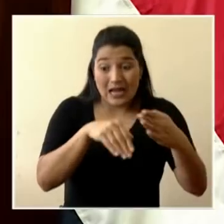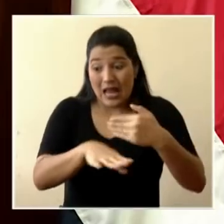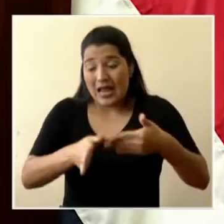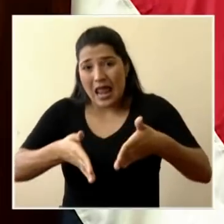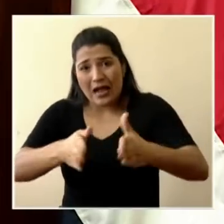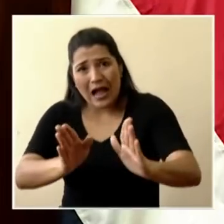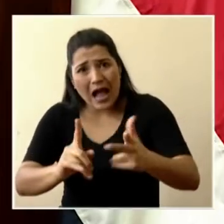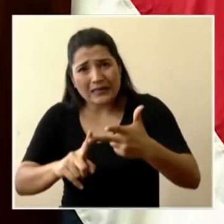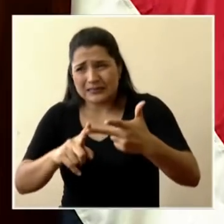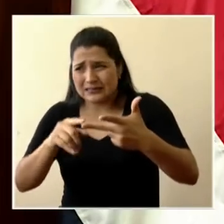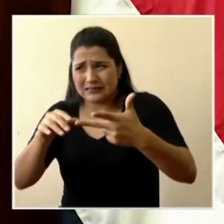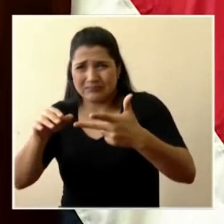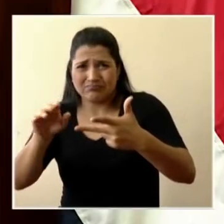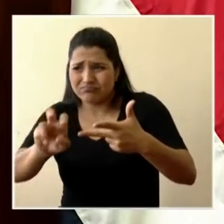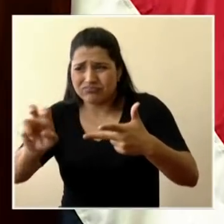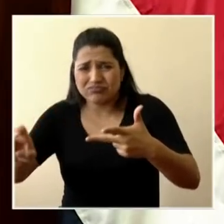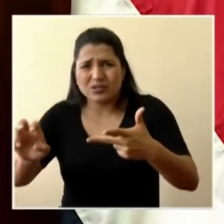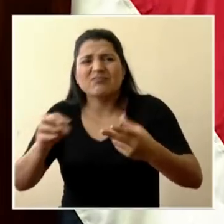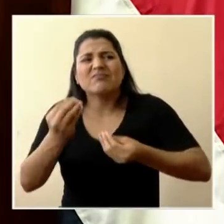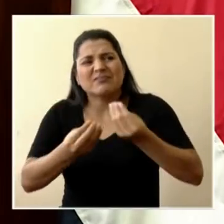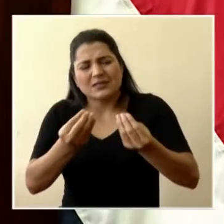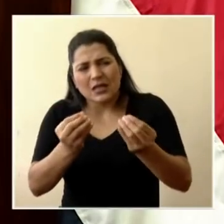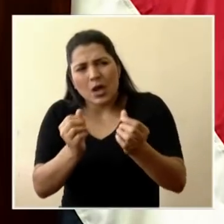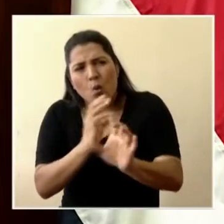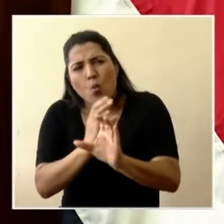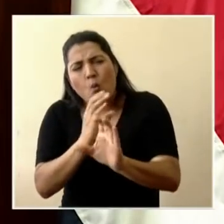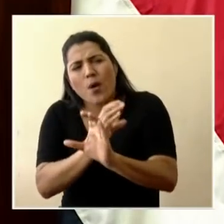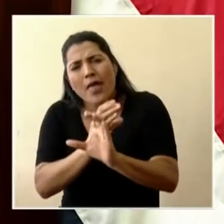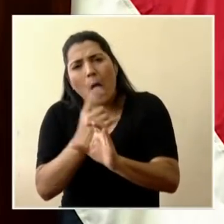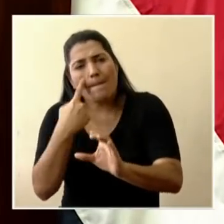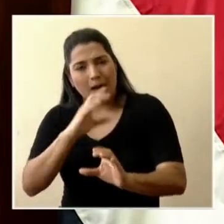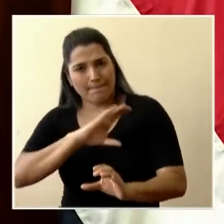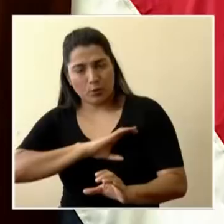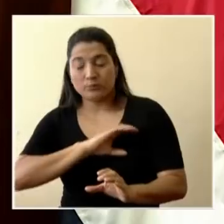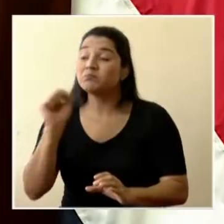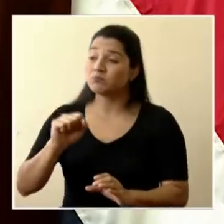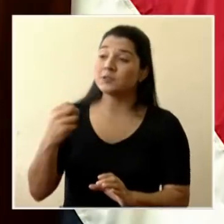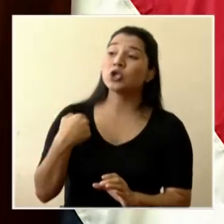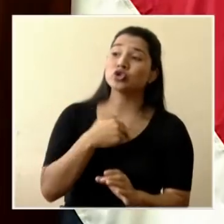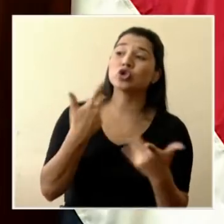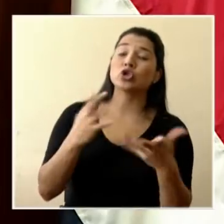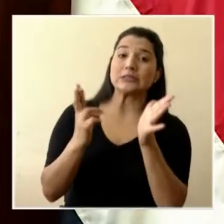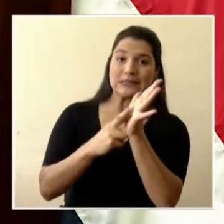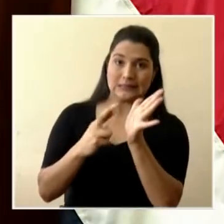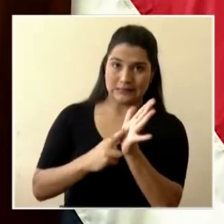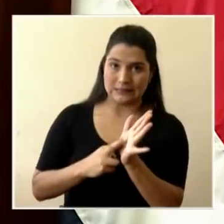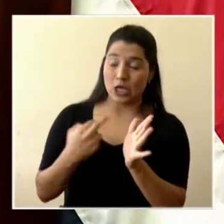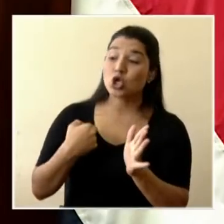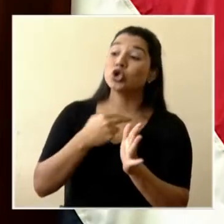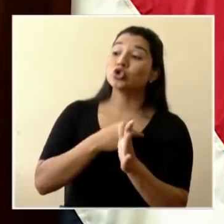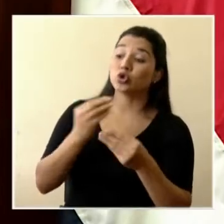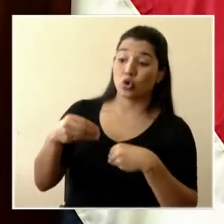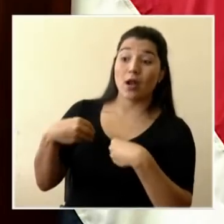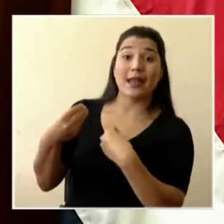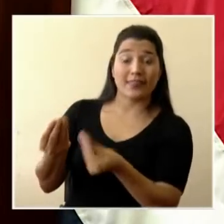bueno, como ya lo hemos explicado en reiteradas ocasiones, les hemos facilitado a nuestros oficiales una serie de insumos que también debo decirlo,